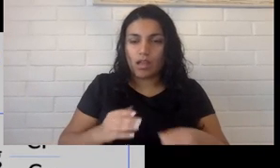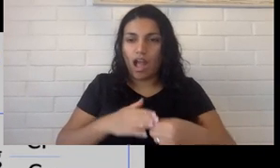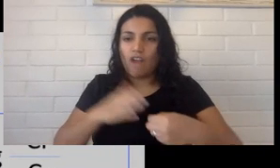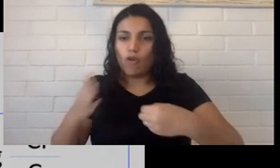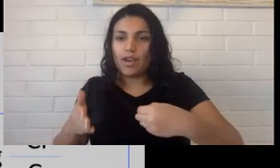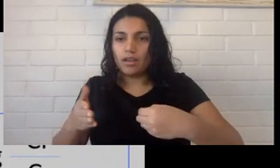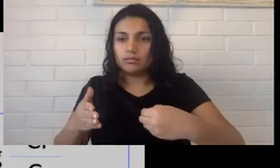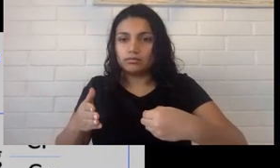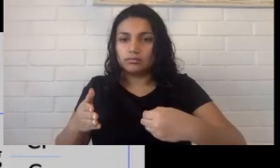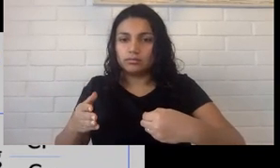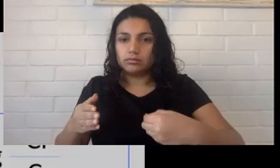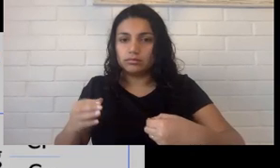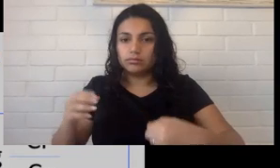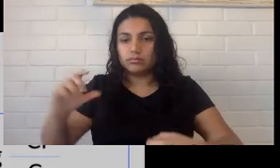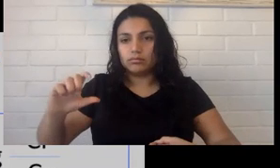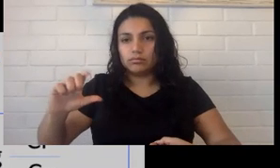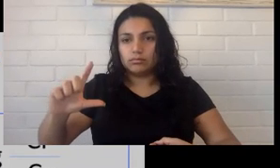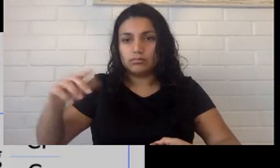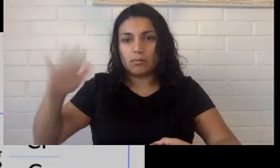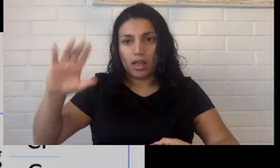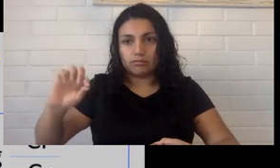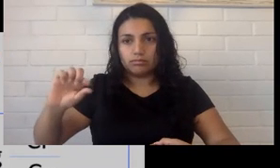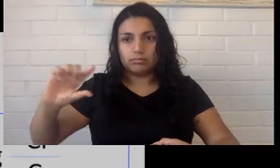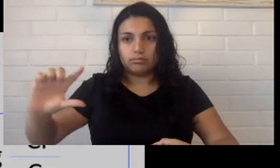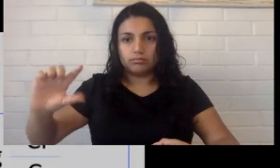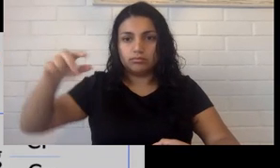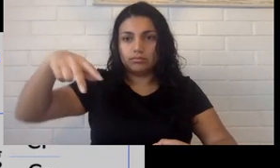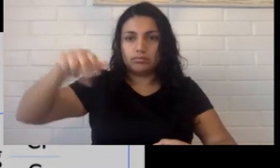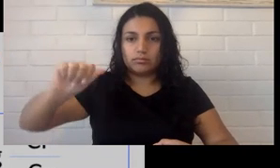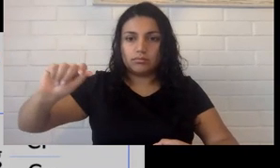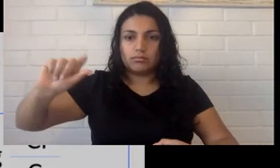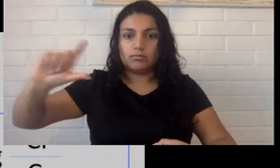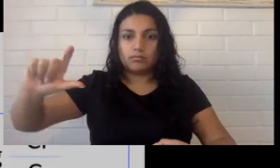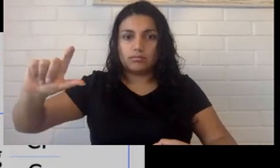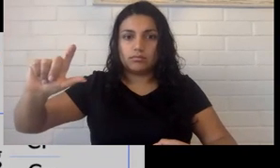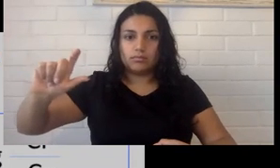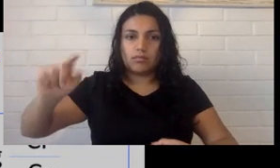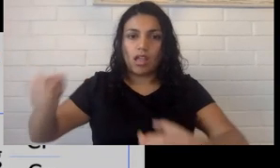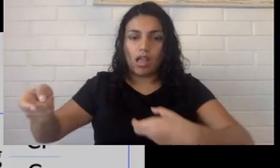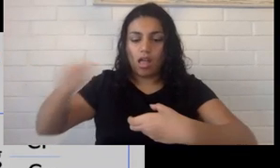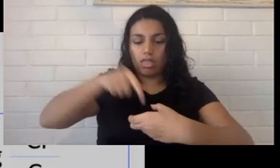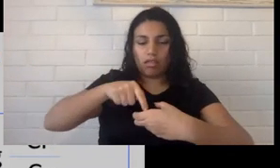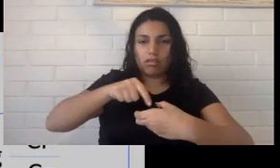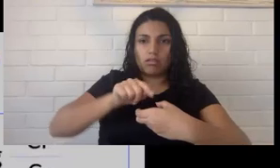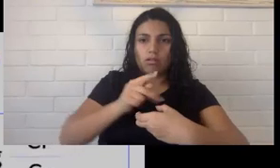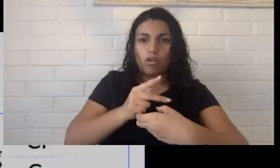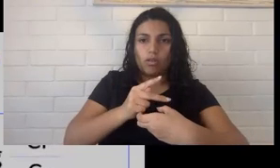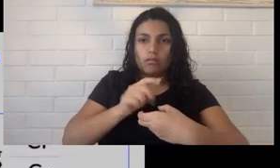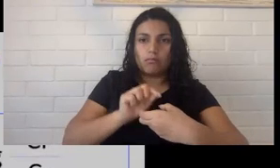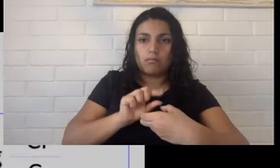extracelular, más concentrado el ion sodio, más concentrado el ion cloruro. En el medio intracelular, más concentrado el ion